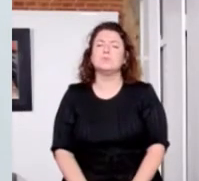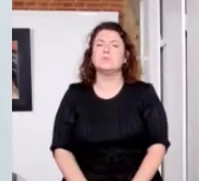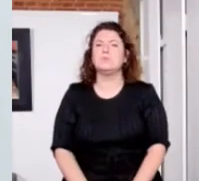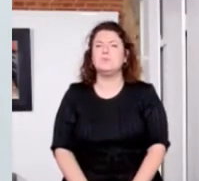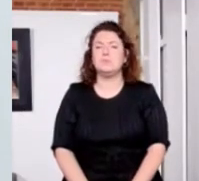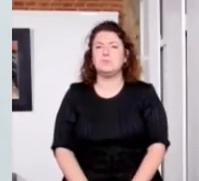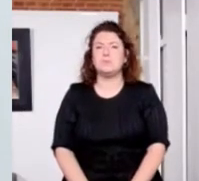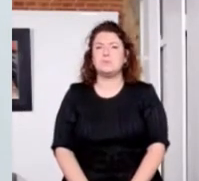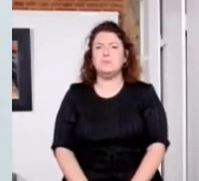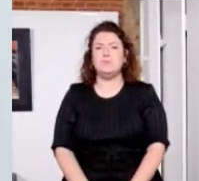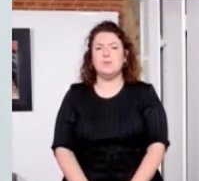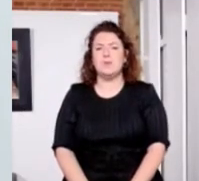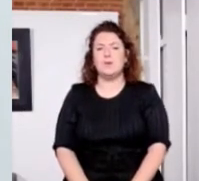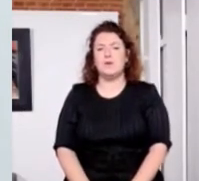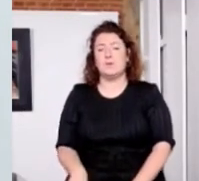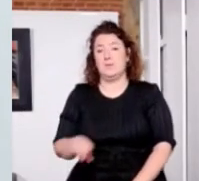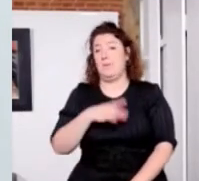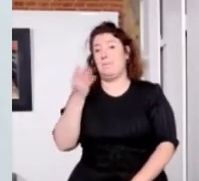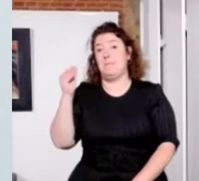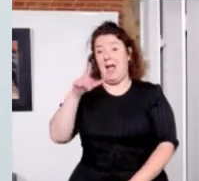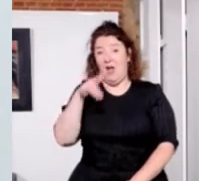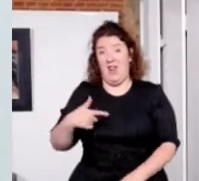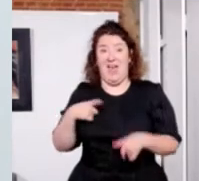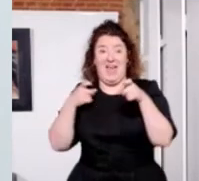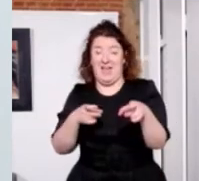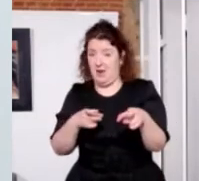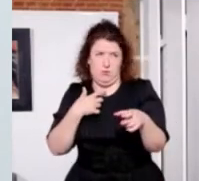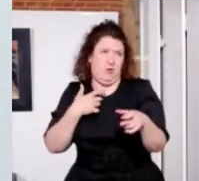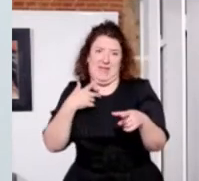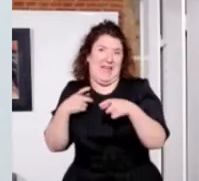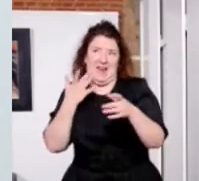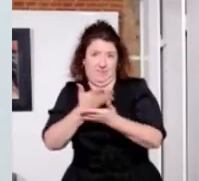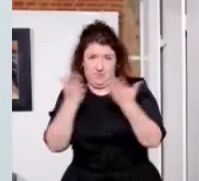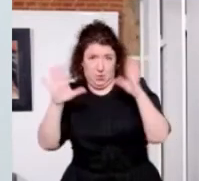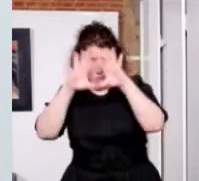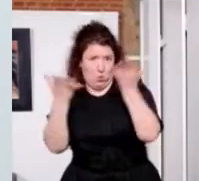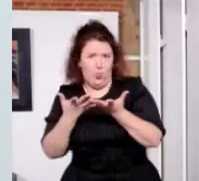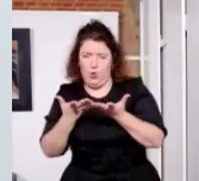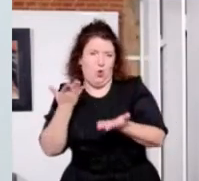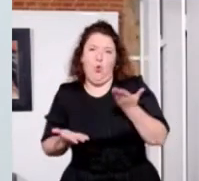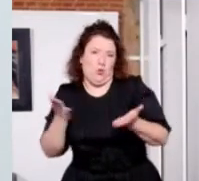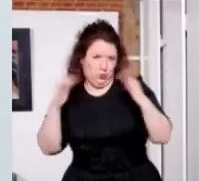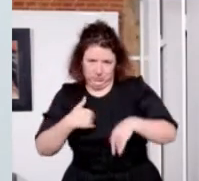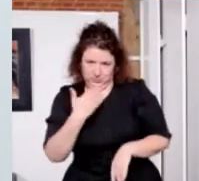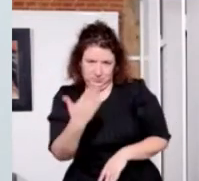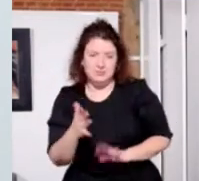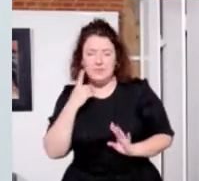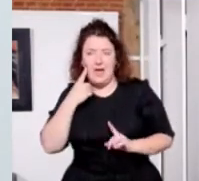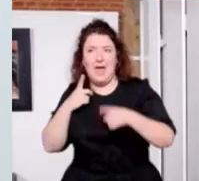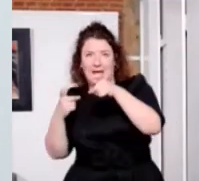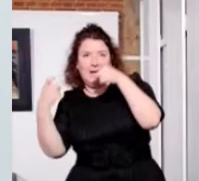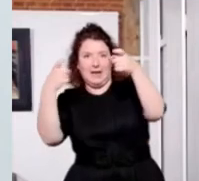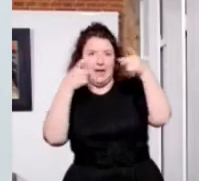Si a eso le añadimos esta guerra injusta, bueno, todas las guerras son injustas, porque venimos teniendo una serie de